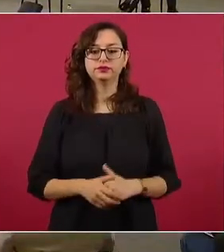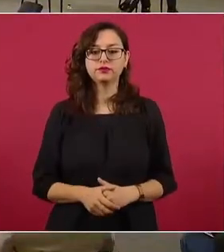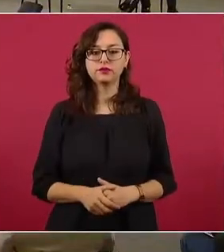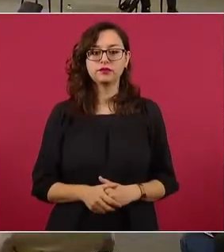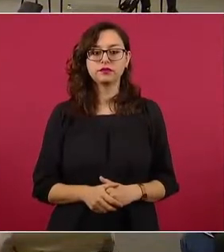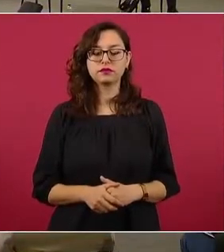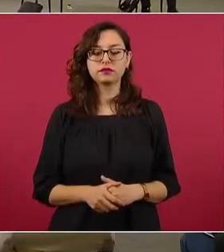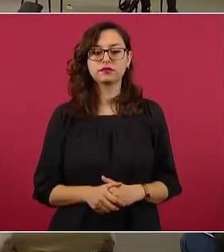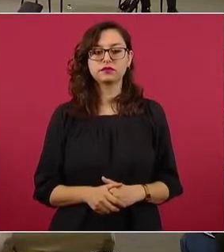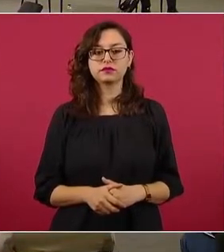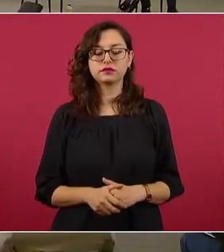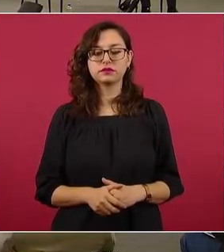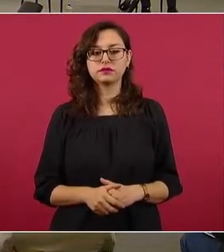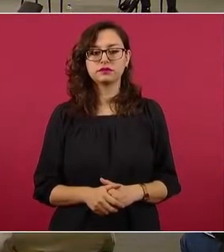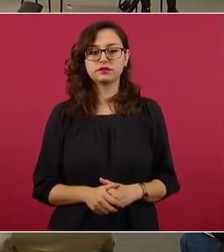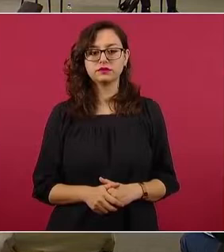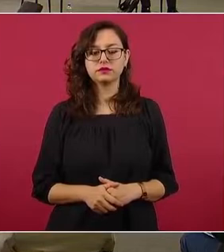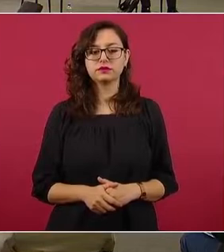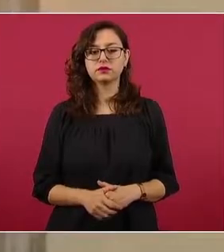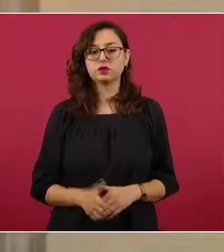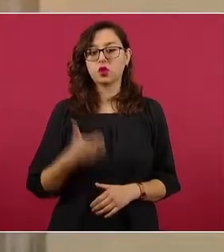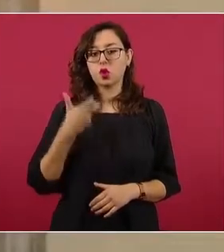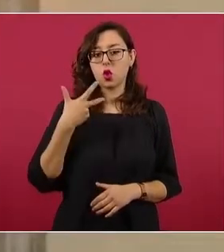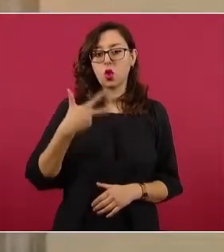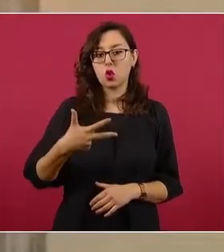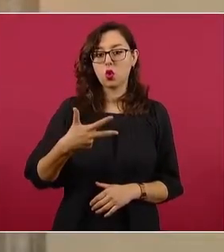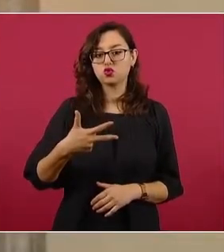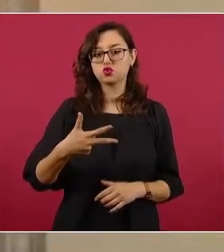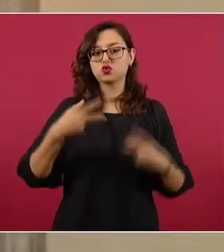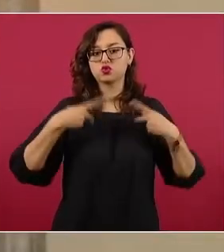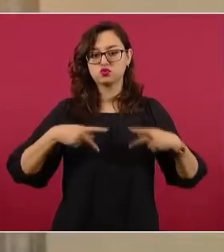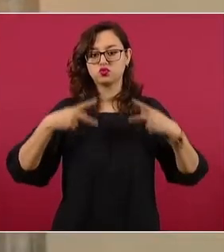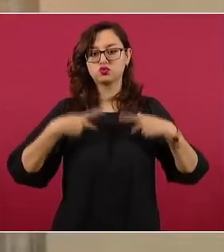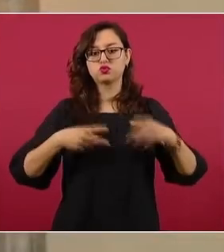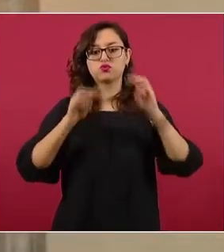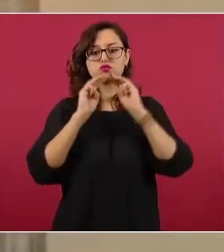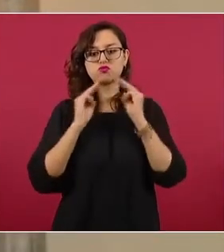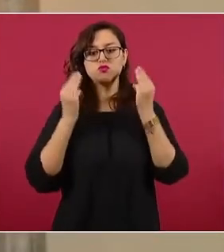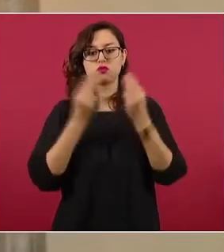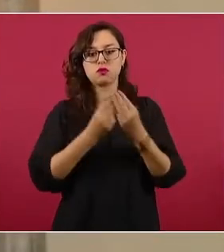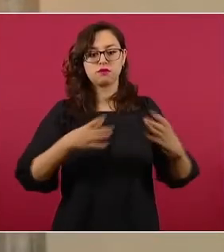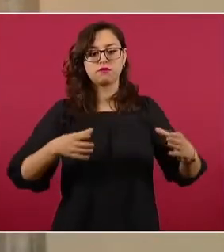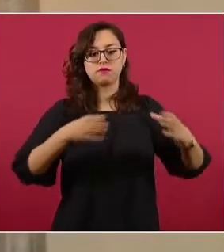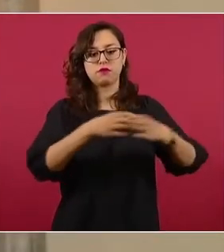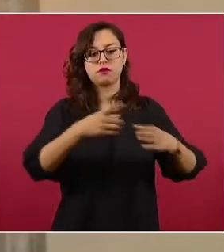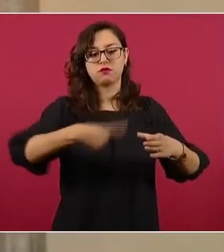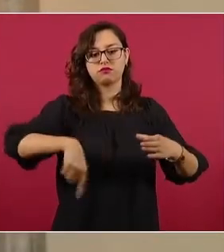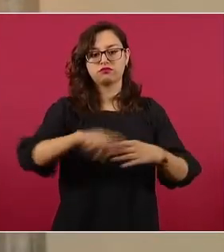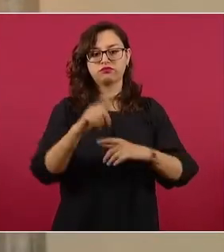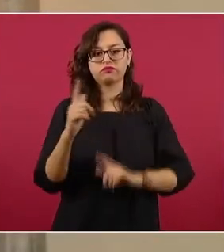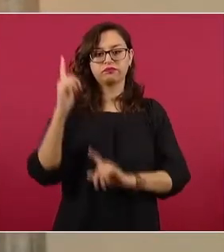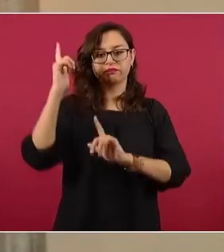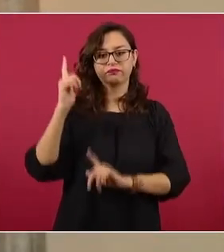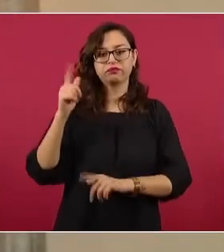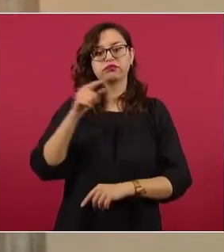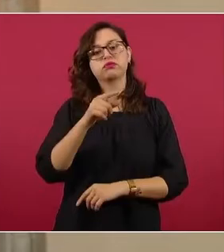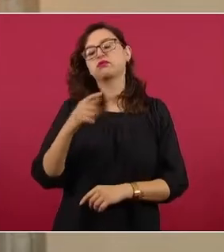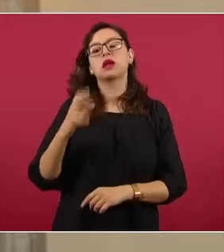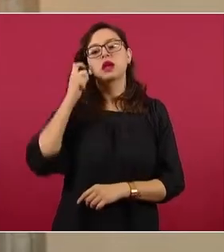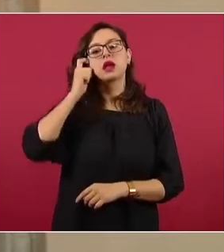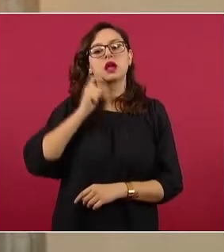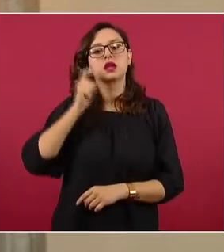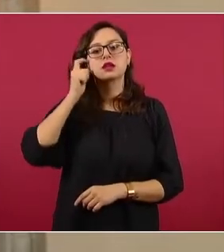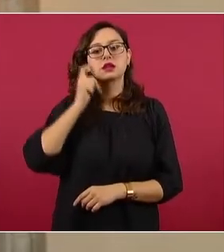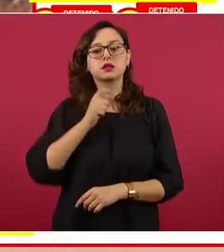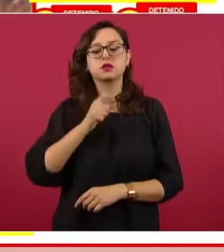Esta es la detención también de 8 presuntos miembros de una organización armada en Guerrero. Esta fue